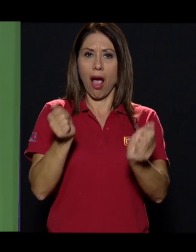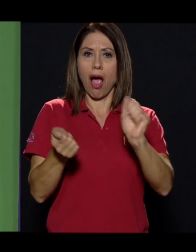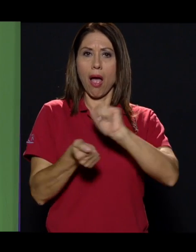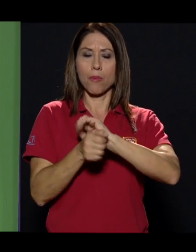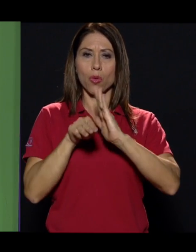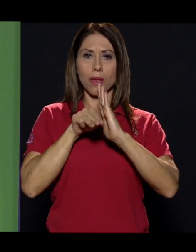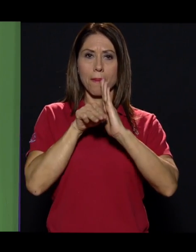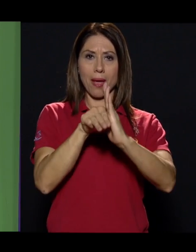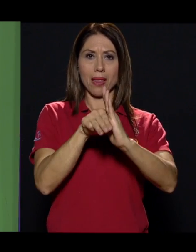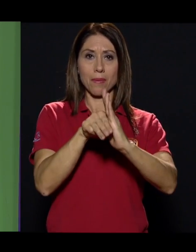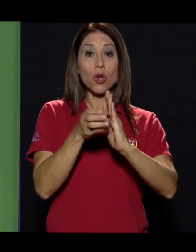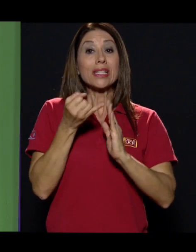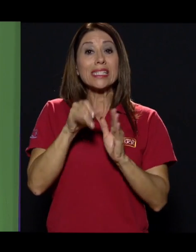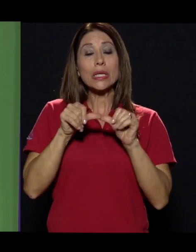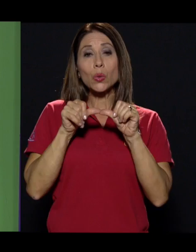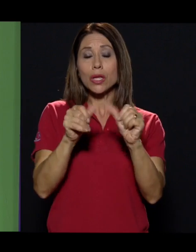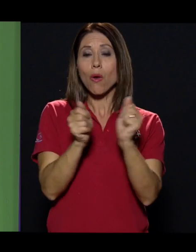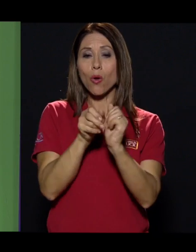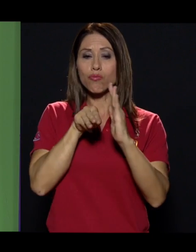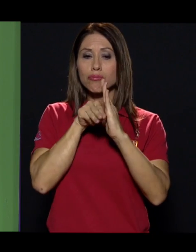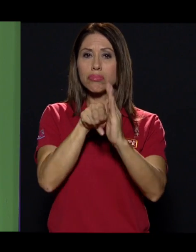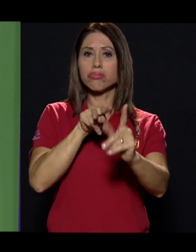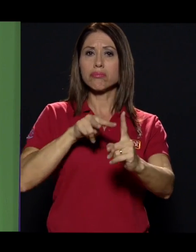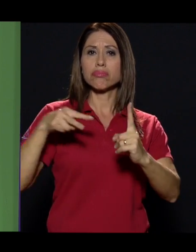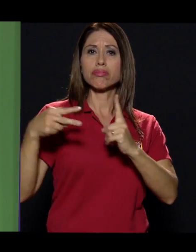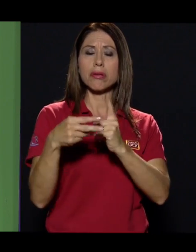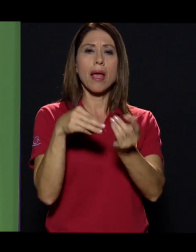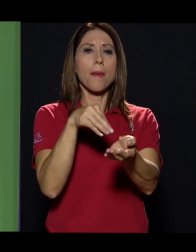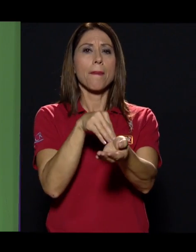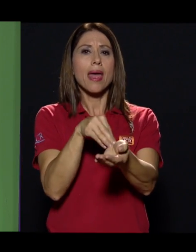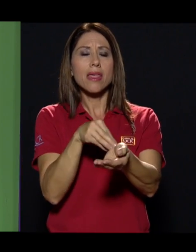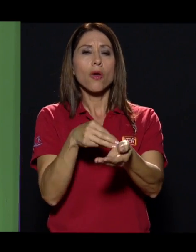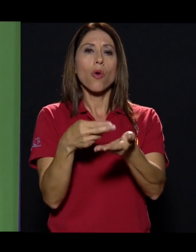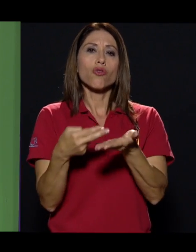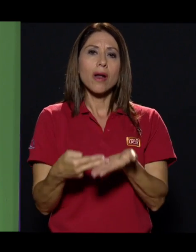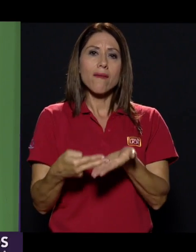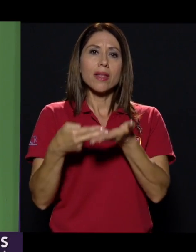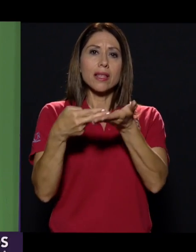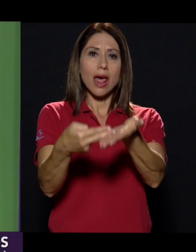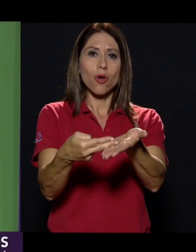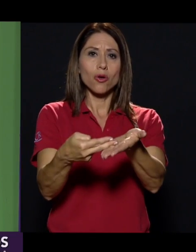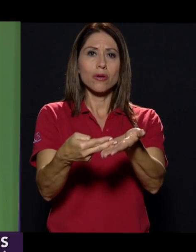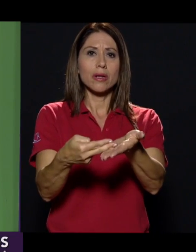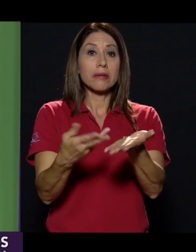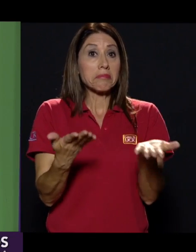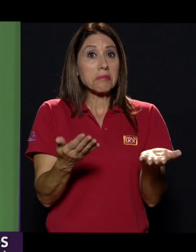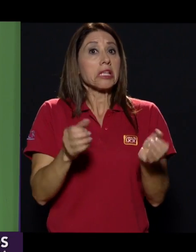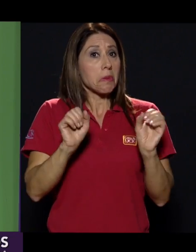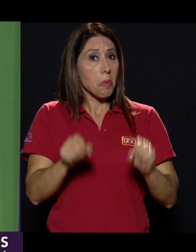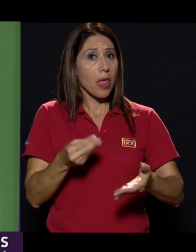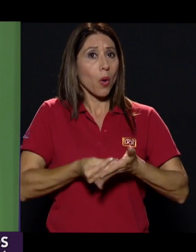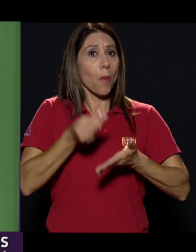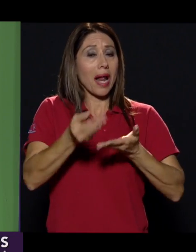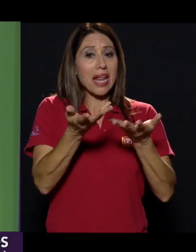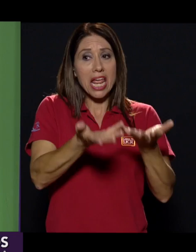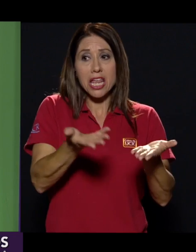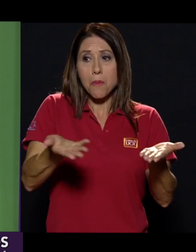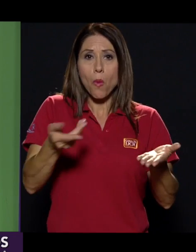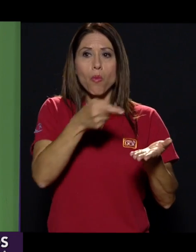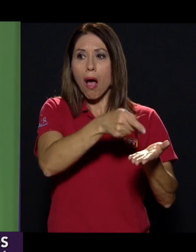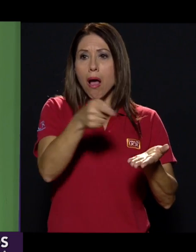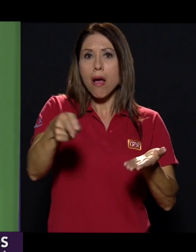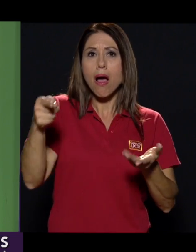de paradigma y siga en el paradigma médico rehabilitador, por más que se hagan esfuerzos de compra de equipo,